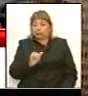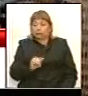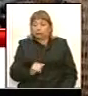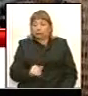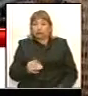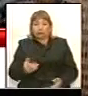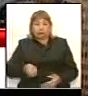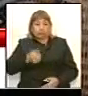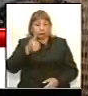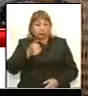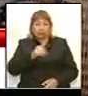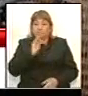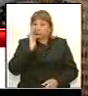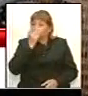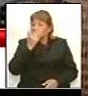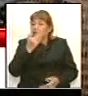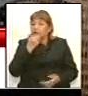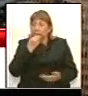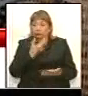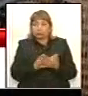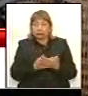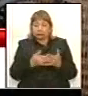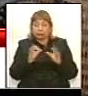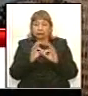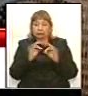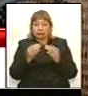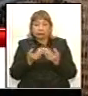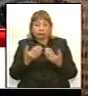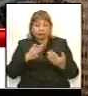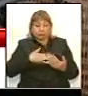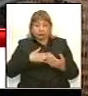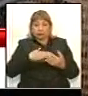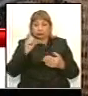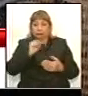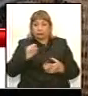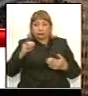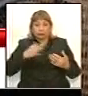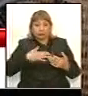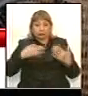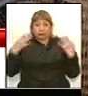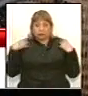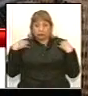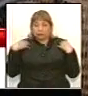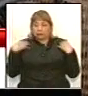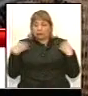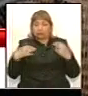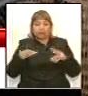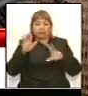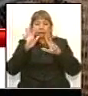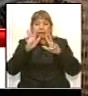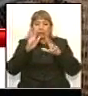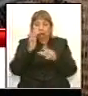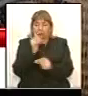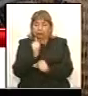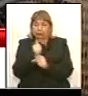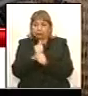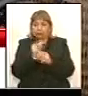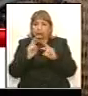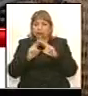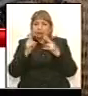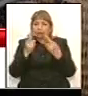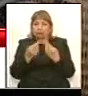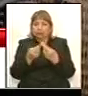como titular, me parece, en la última reunión, la hicimos un sábado en mi despacho, pero es producto de 8 reuniones de trabajo